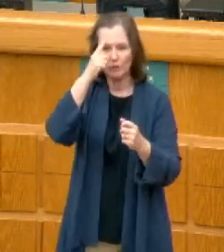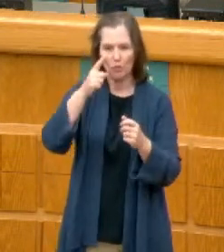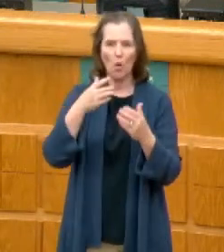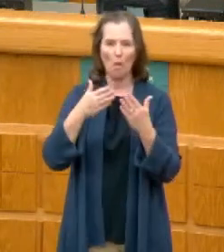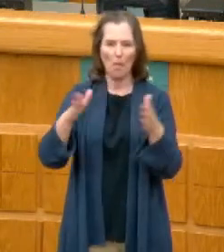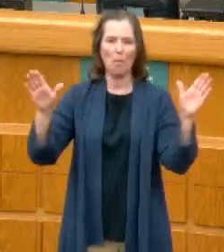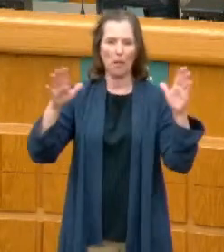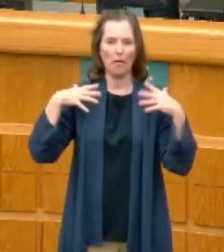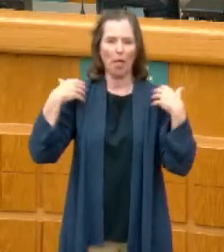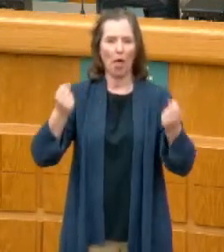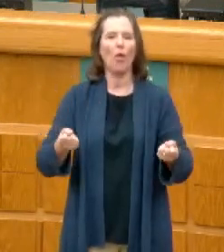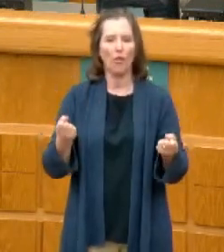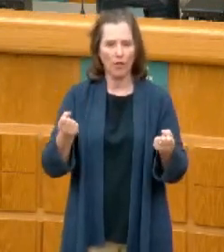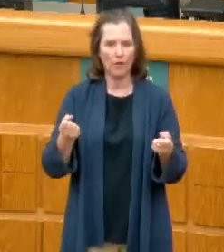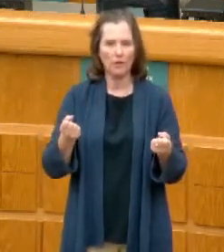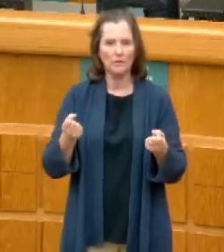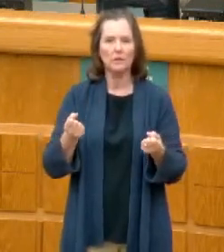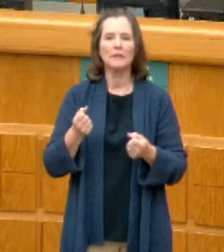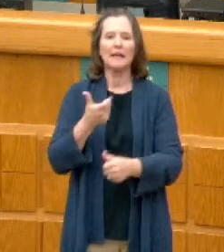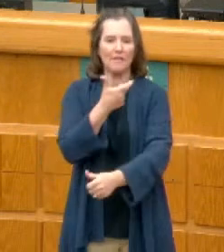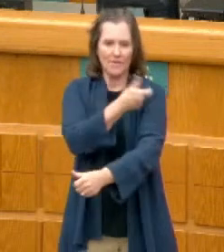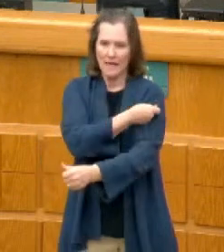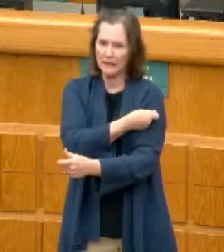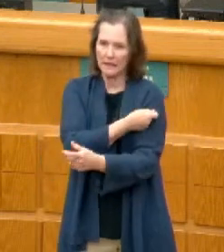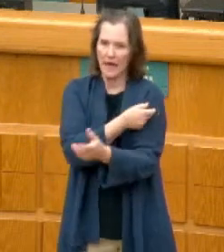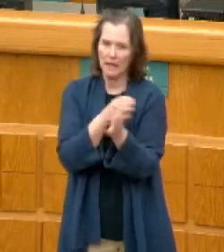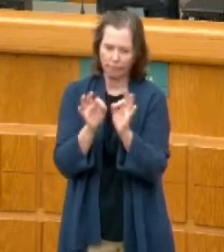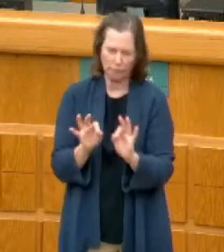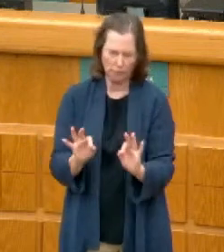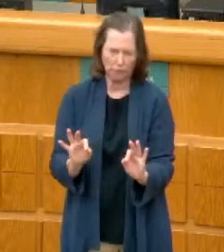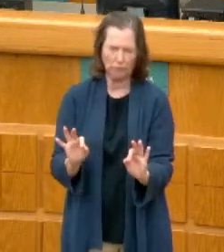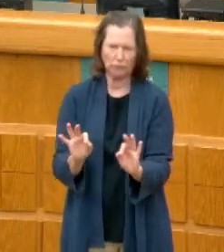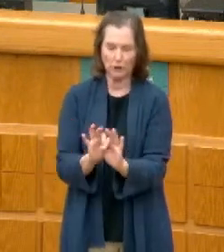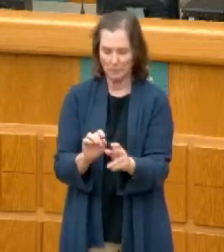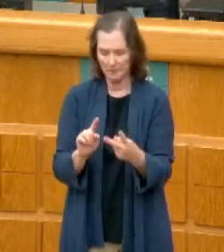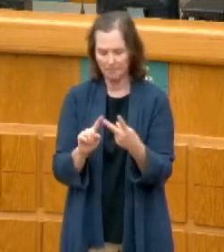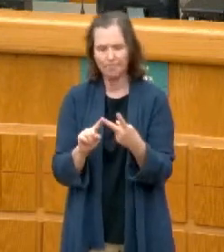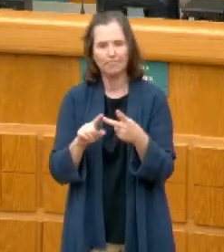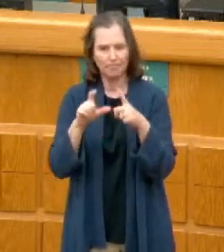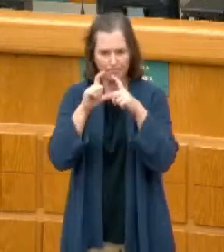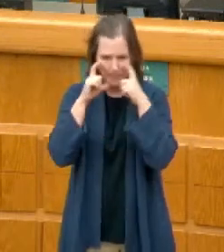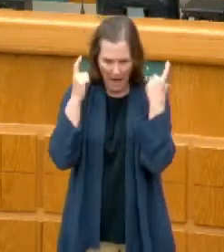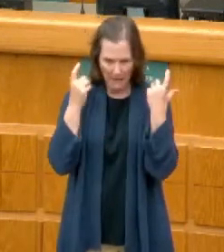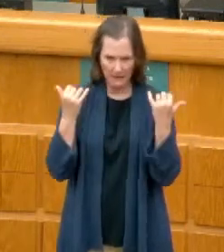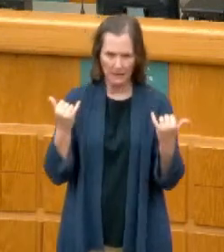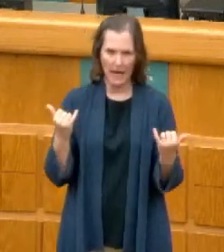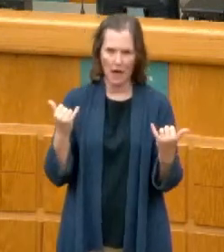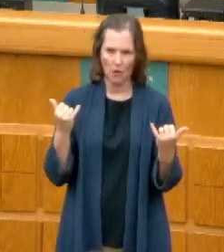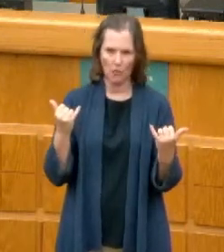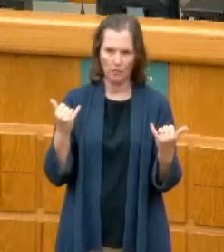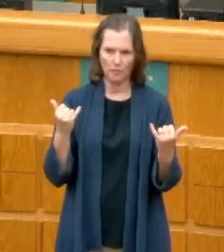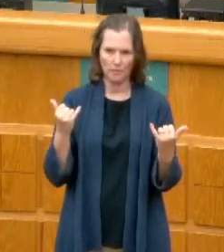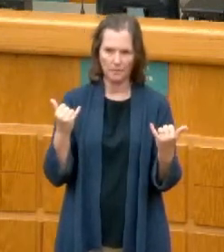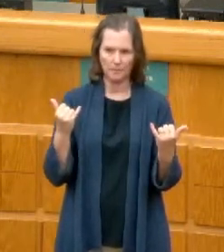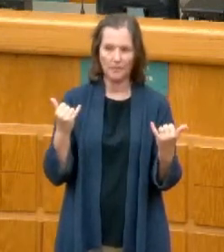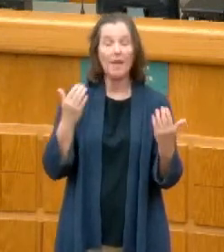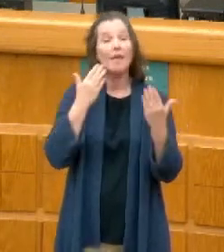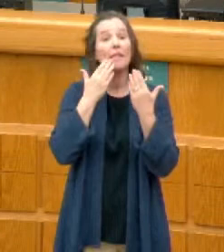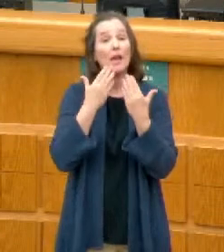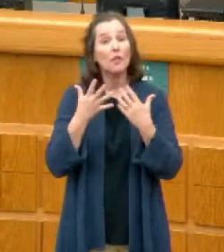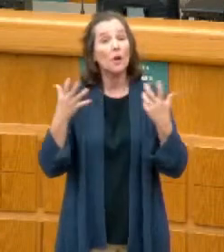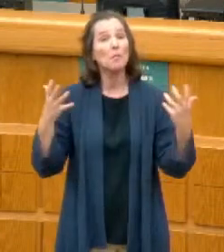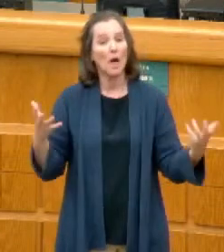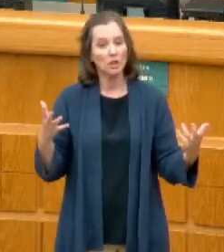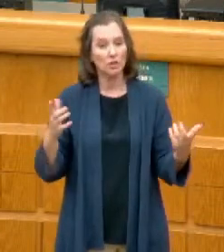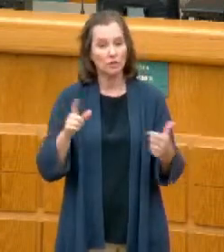you. I'll be available at the end for questions. I'm now going to turn it over to Dr. Mary Dell Peterson, Driscoll